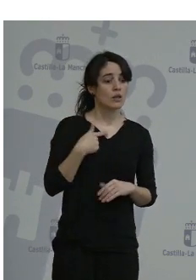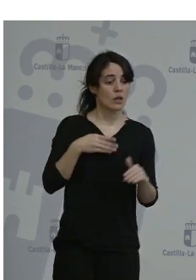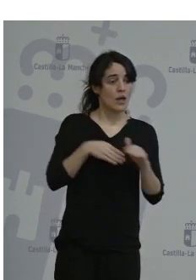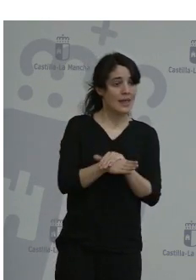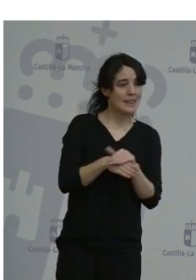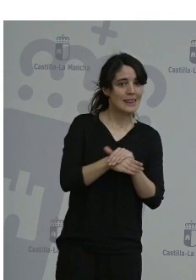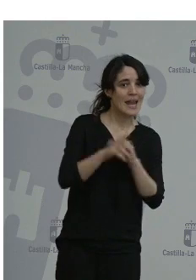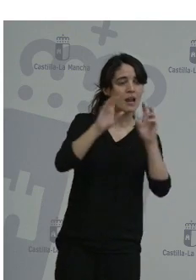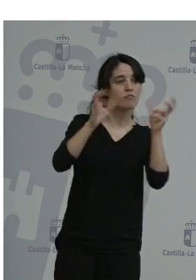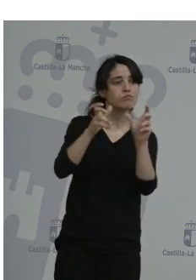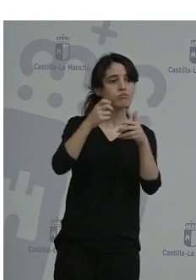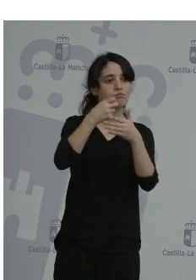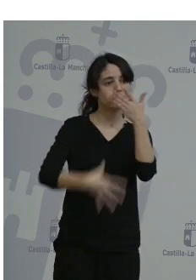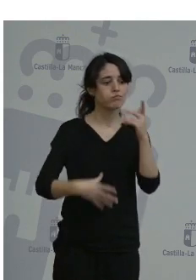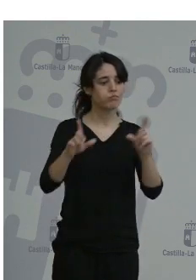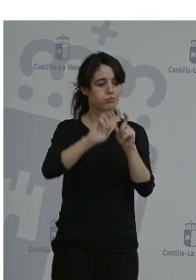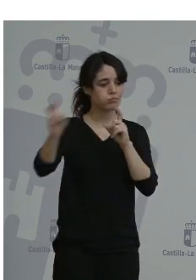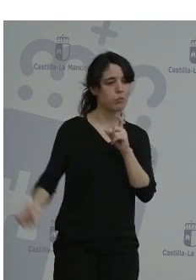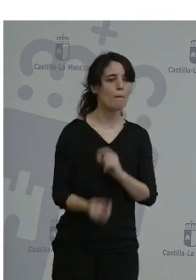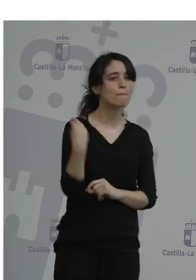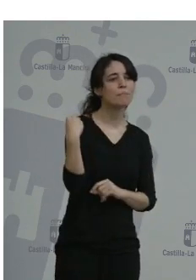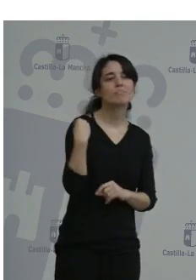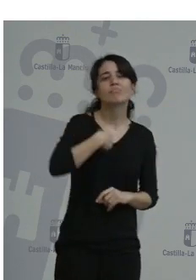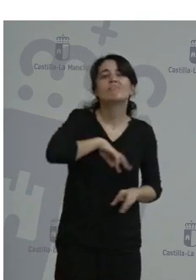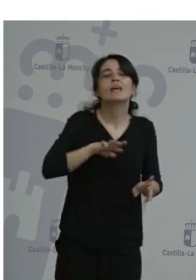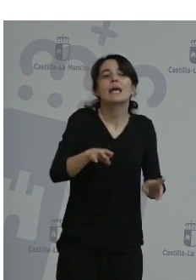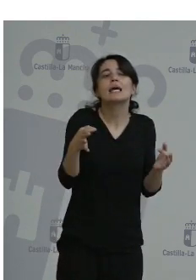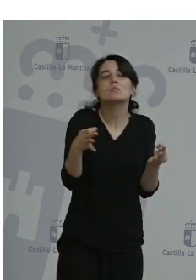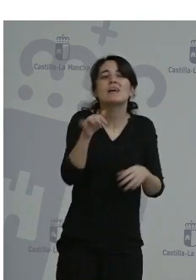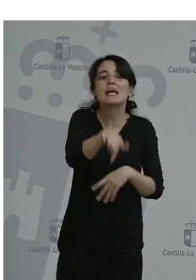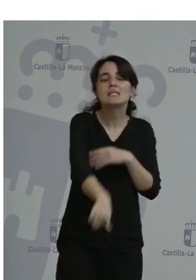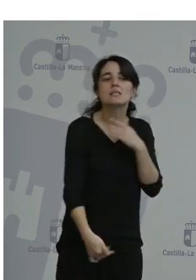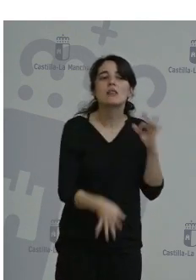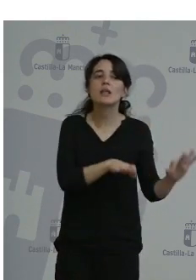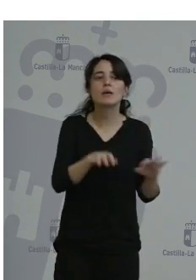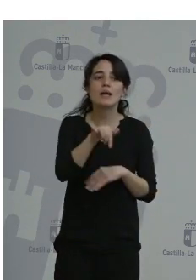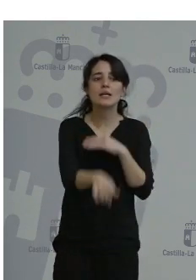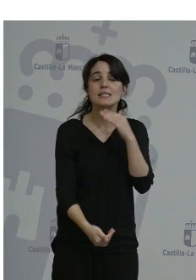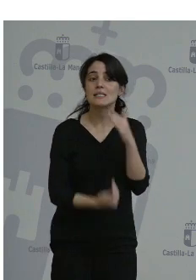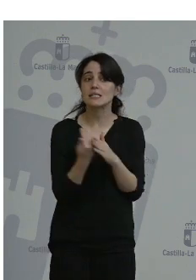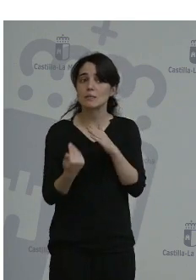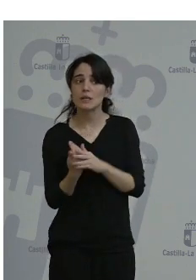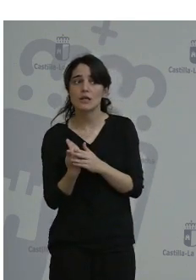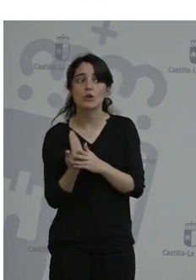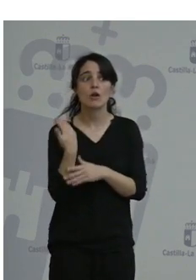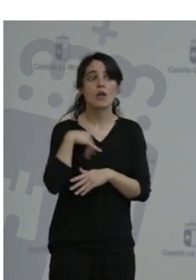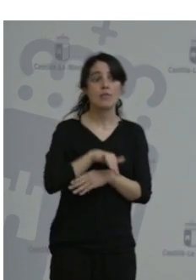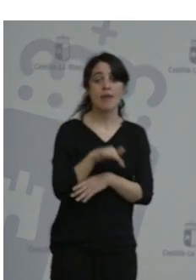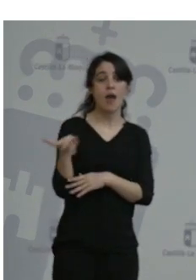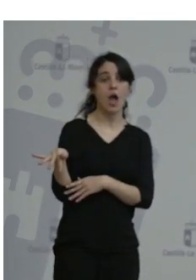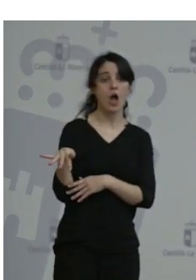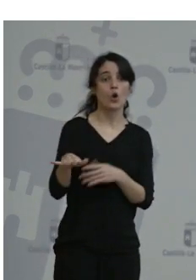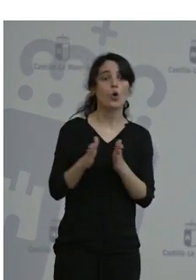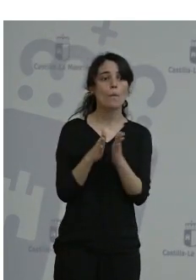los medios de comunicación qué esperábamos de este seminario. Y aunque ya se ha esbozado en la intervención de Luis,